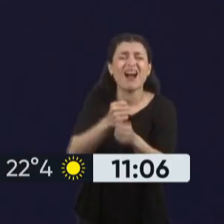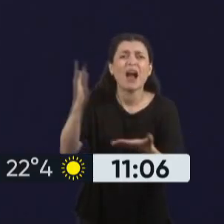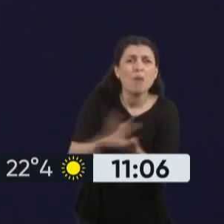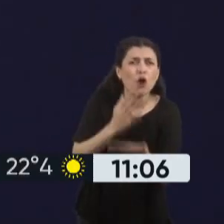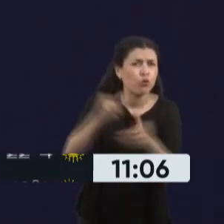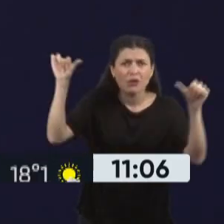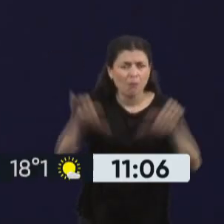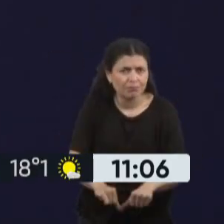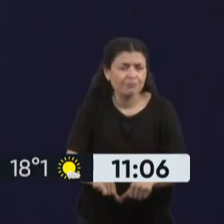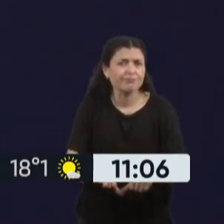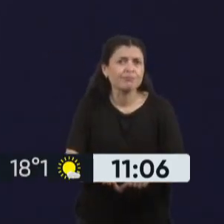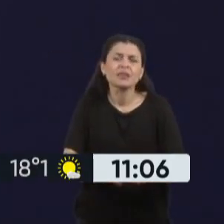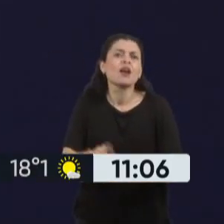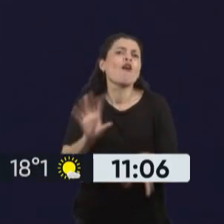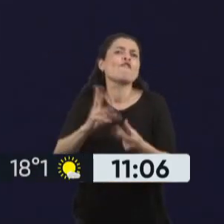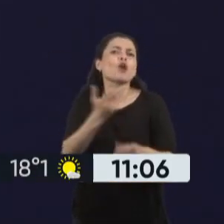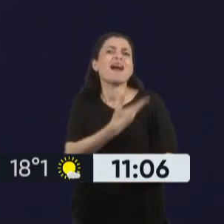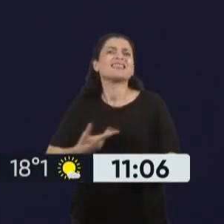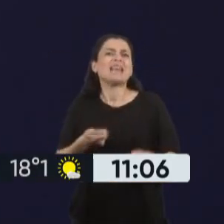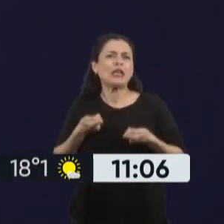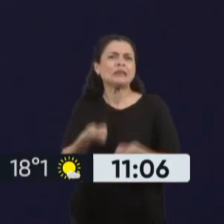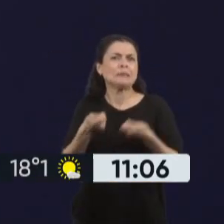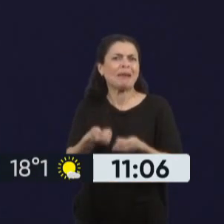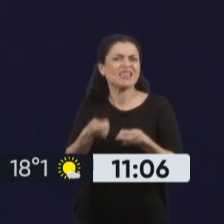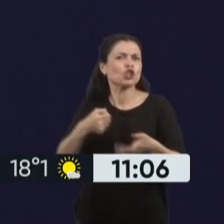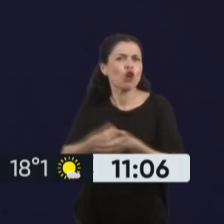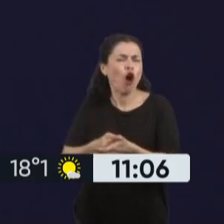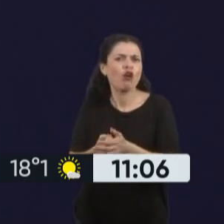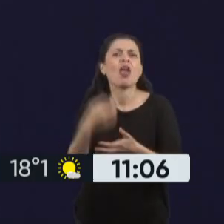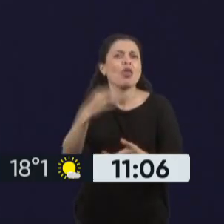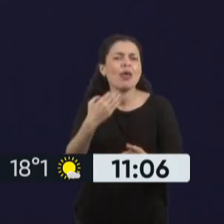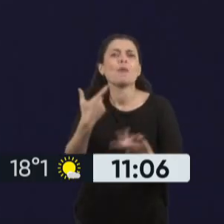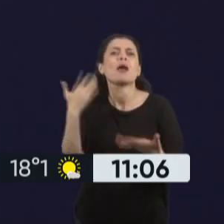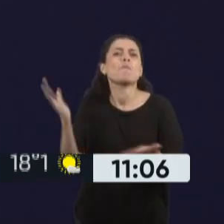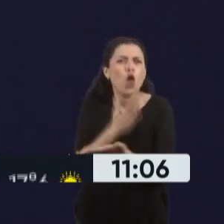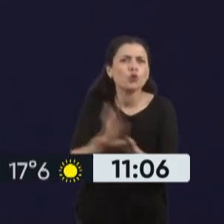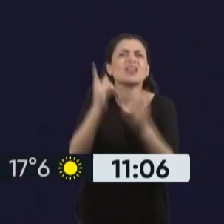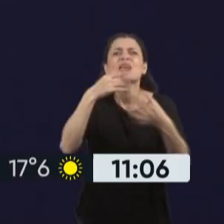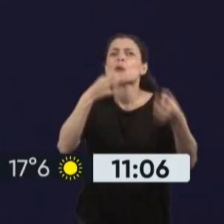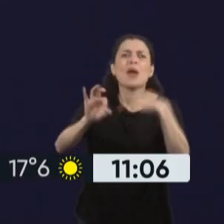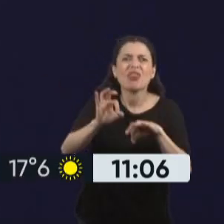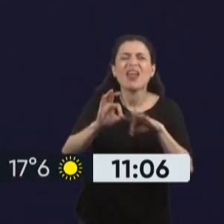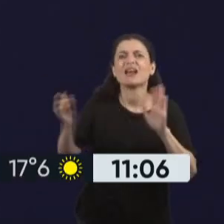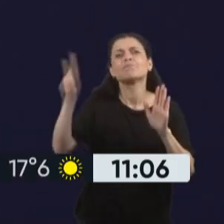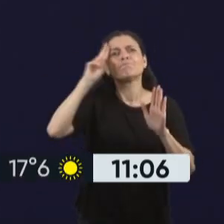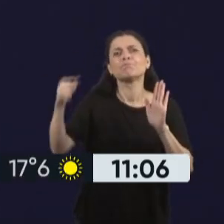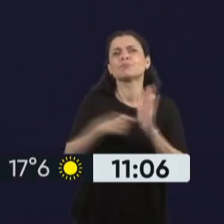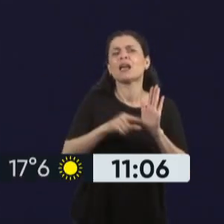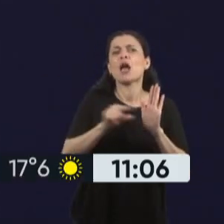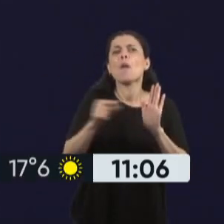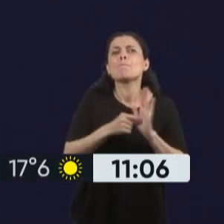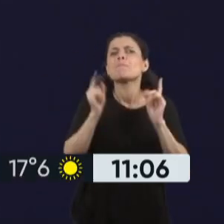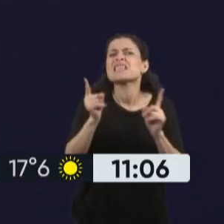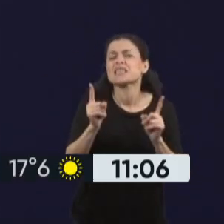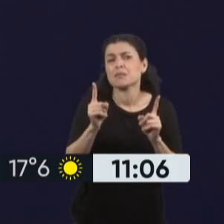cualquier otra razón se lo podía obligar a que produzca y a que venda a determinado precio, y demás recetas que fracasaron. Todo